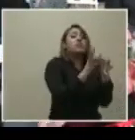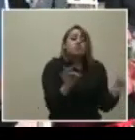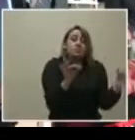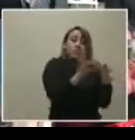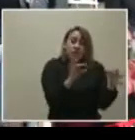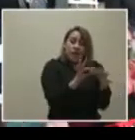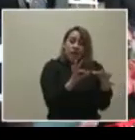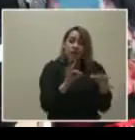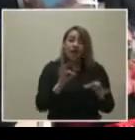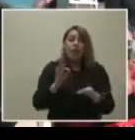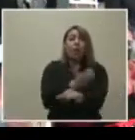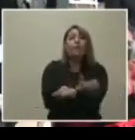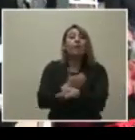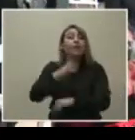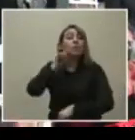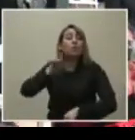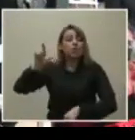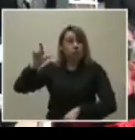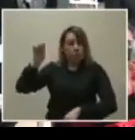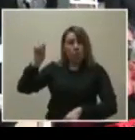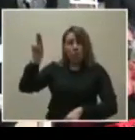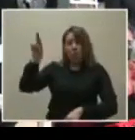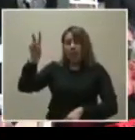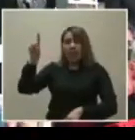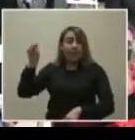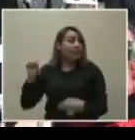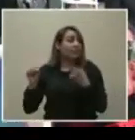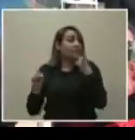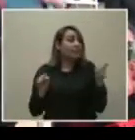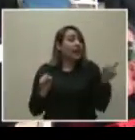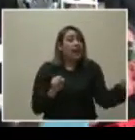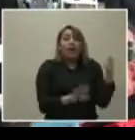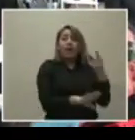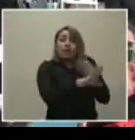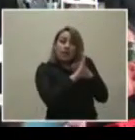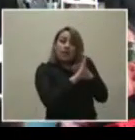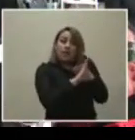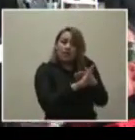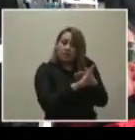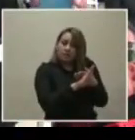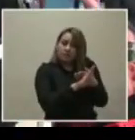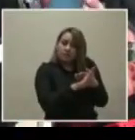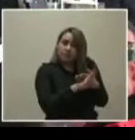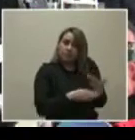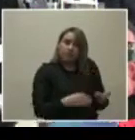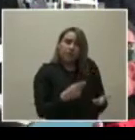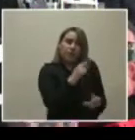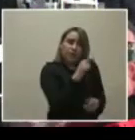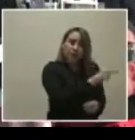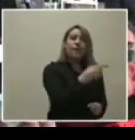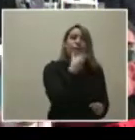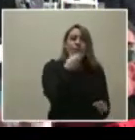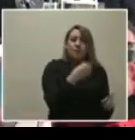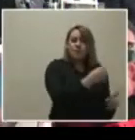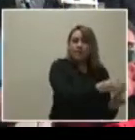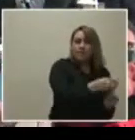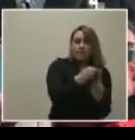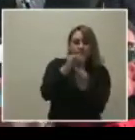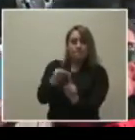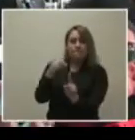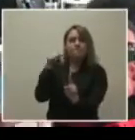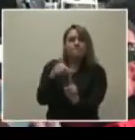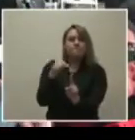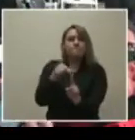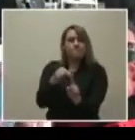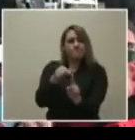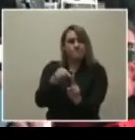su momento en 2019 y que recibió la queja todavía el año pasado? Y aprovechando, ¿no? ¿No? ¿En serio no consideran que hubo responsabilidad